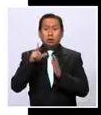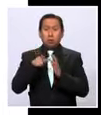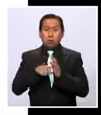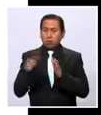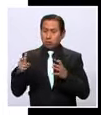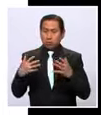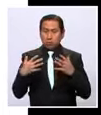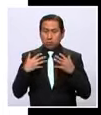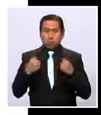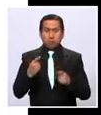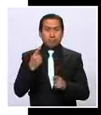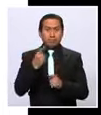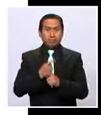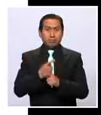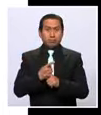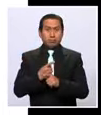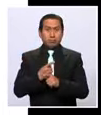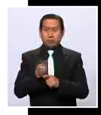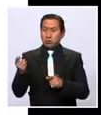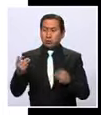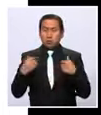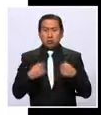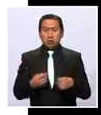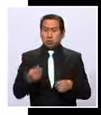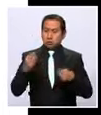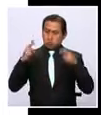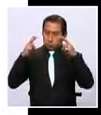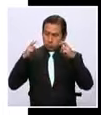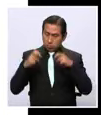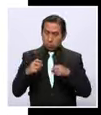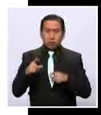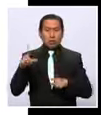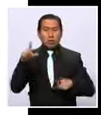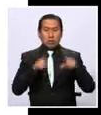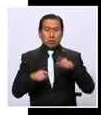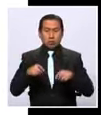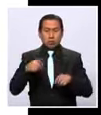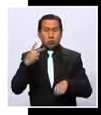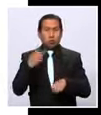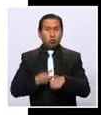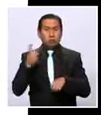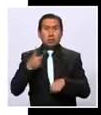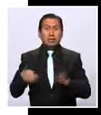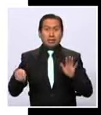clínicamente tienen dos pruebas de laboratorio negativas